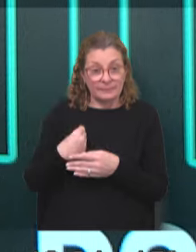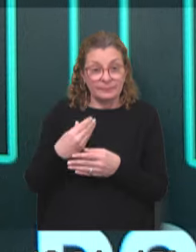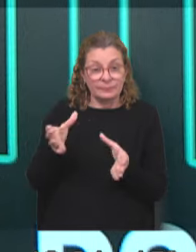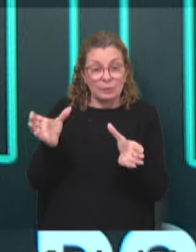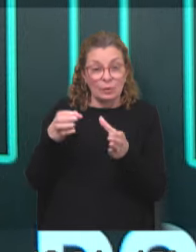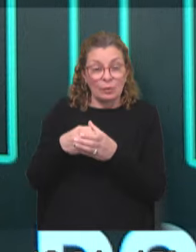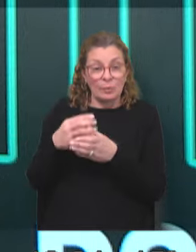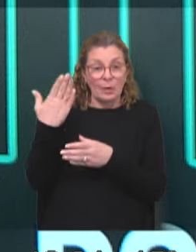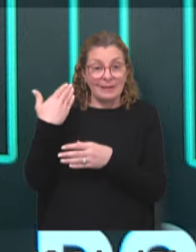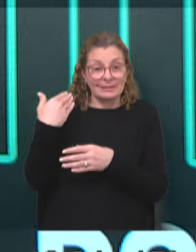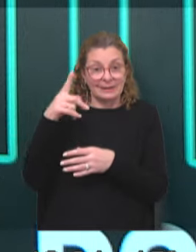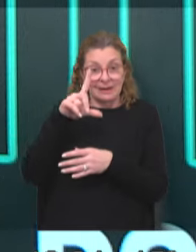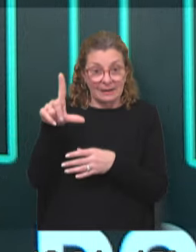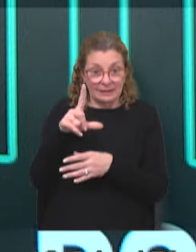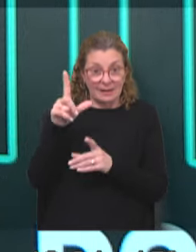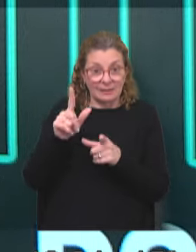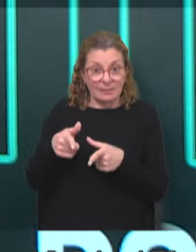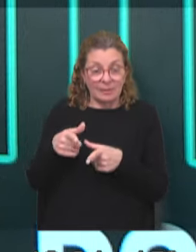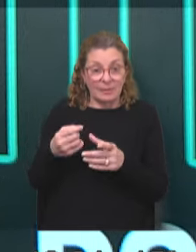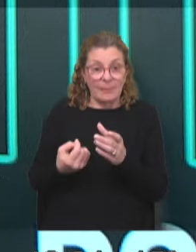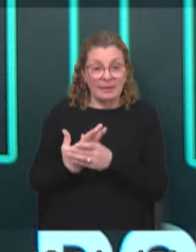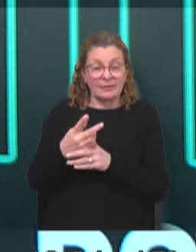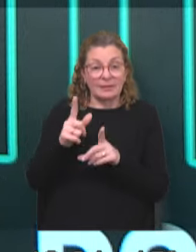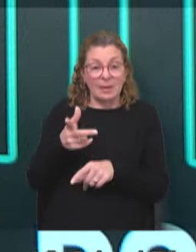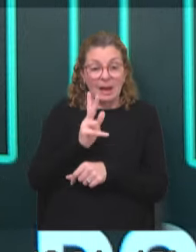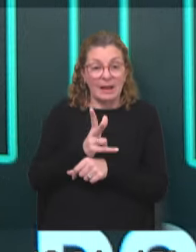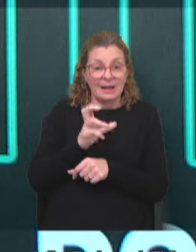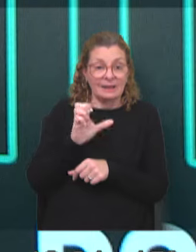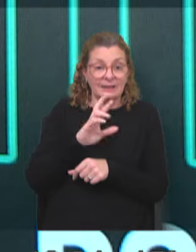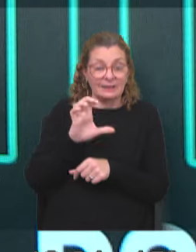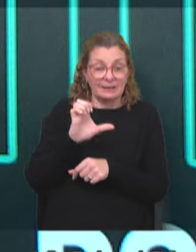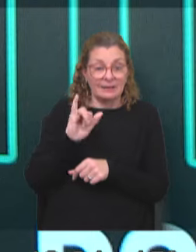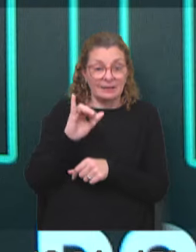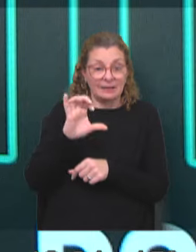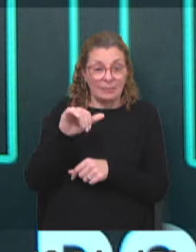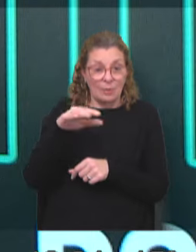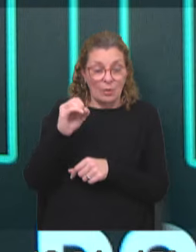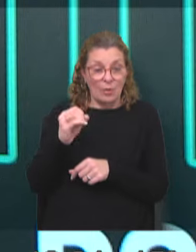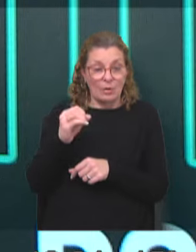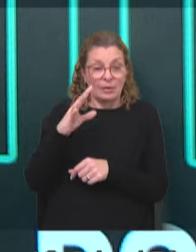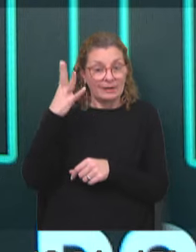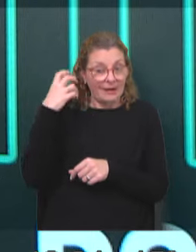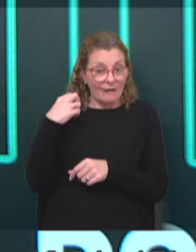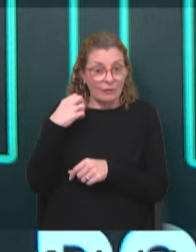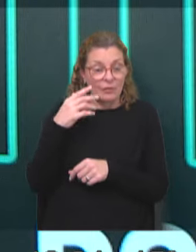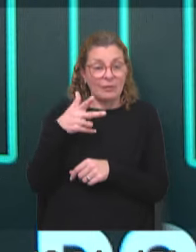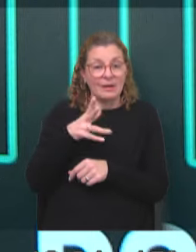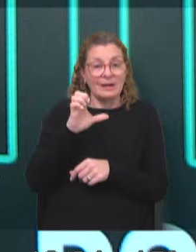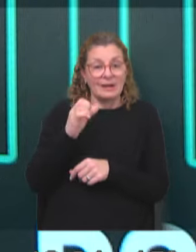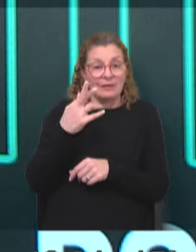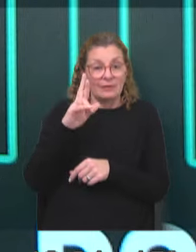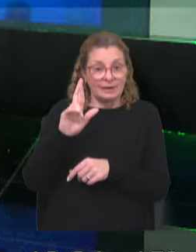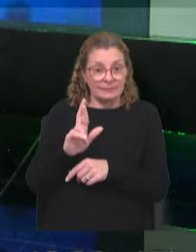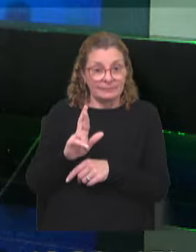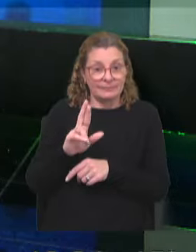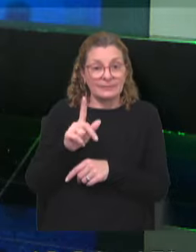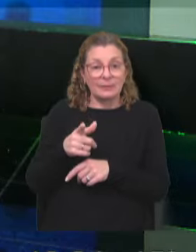de ex Larrañaga y aparece también el herrerismo donde la cabeza es he rafu y Heber digamos en ese en ese orden